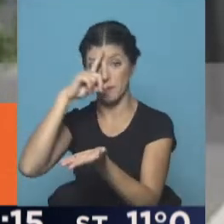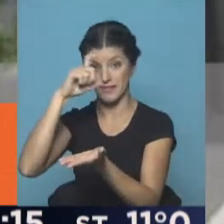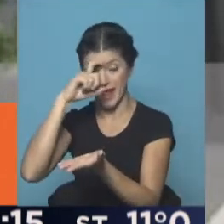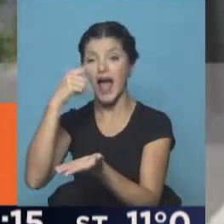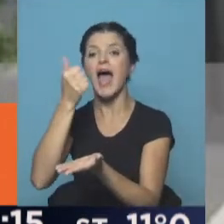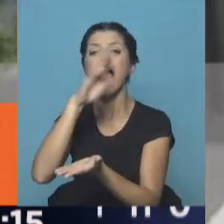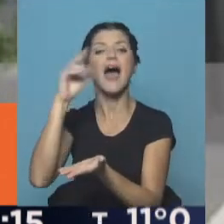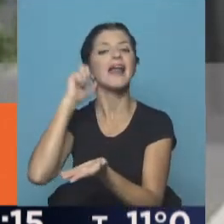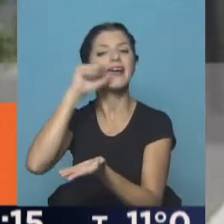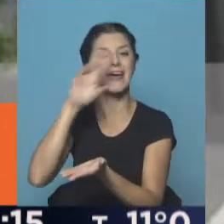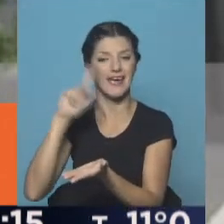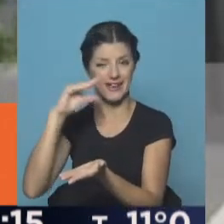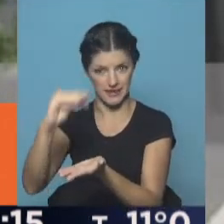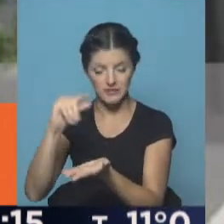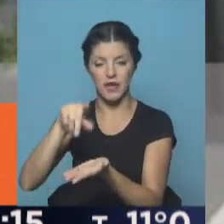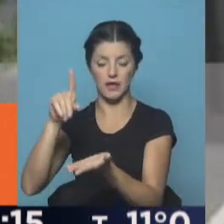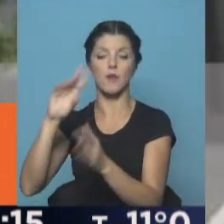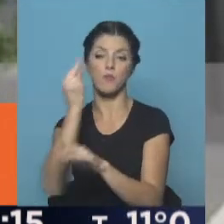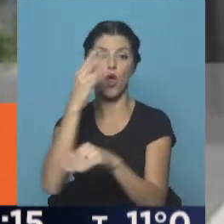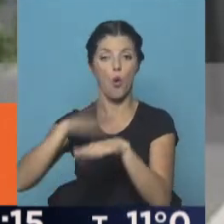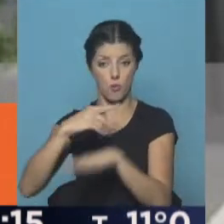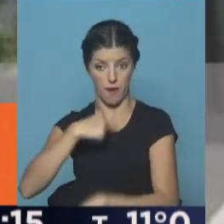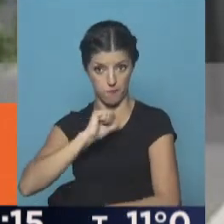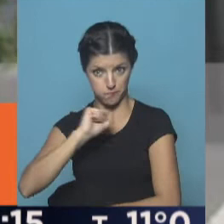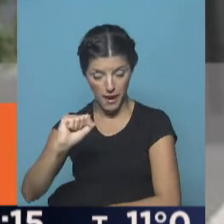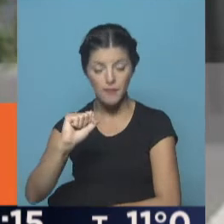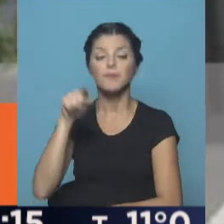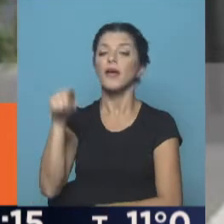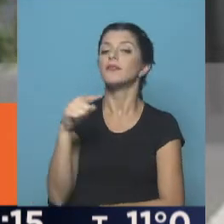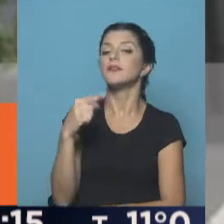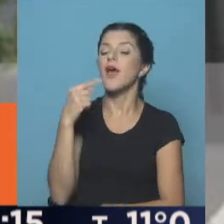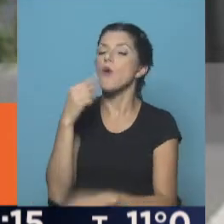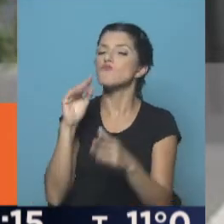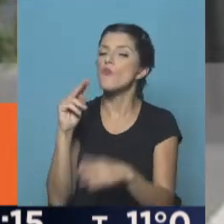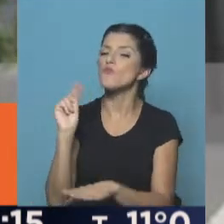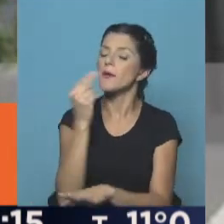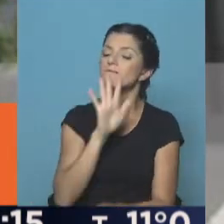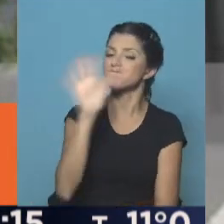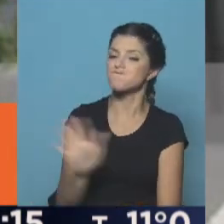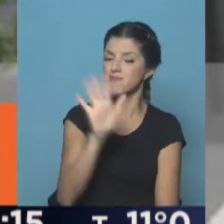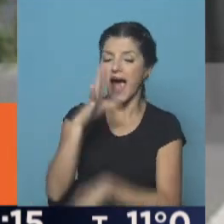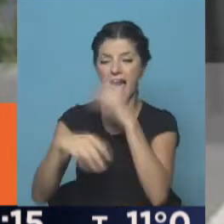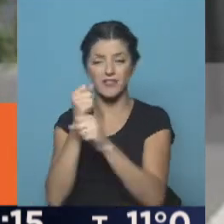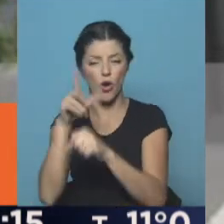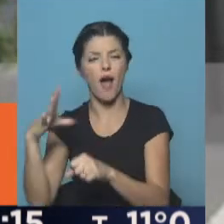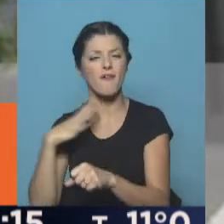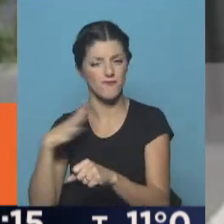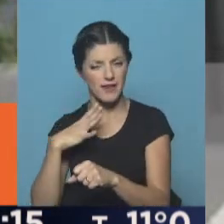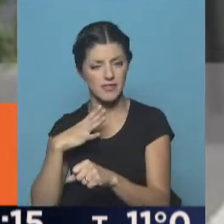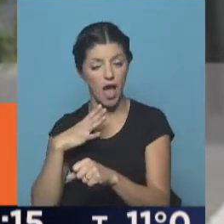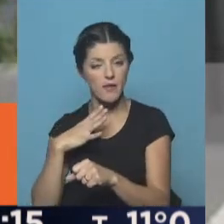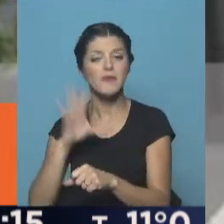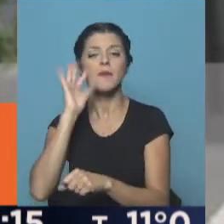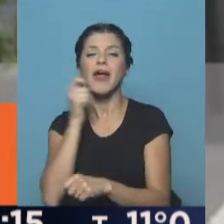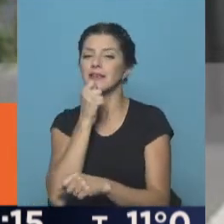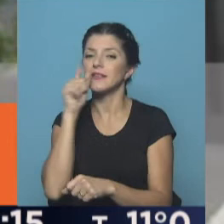falleció a causa de un paro cardíaco. La causa fue caratulada como muerte dudosa y no se pudieron confirmar hasta el momento las versiones que indicaban que